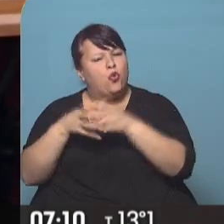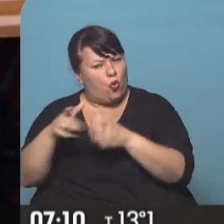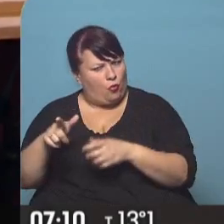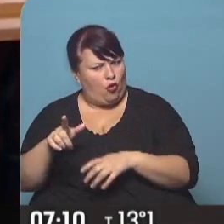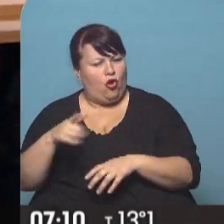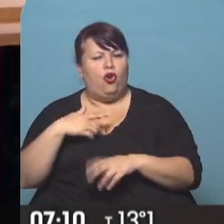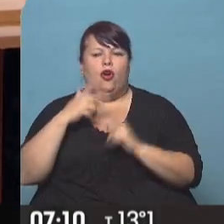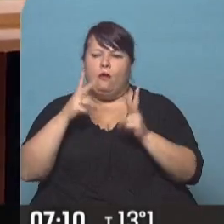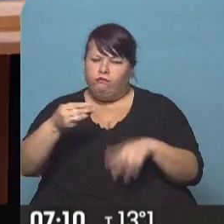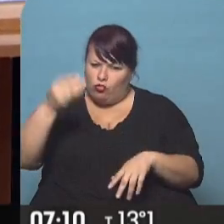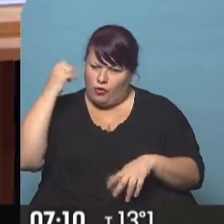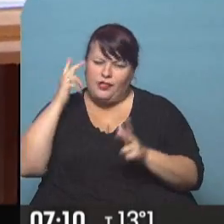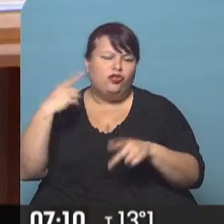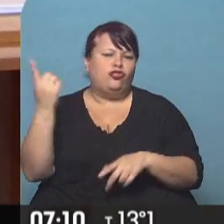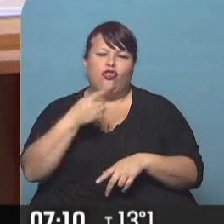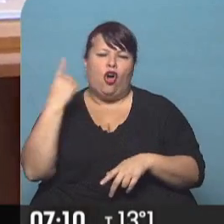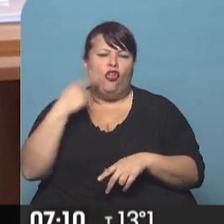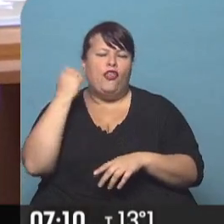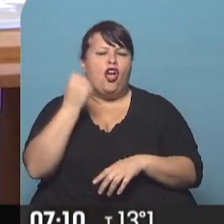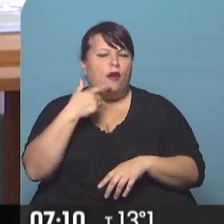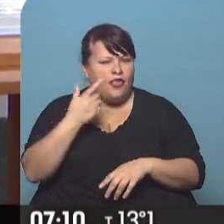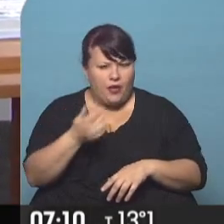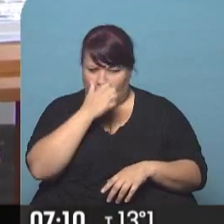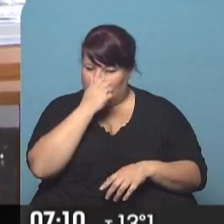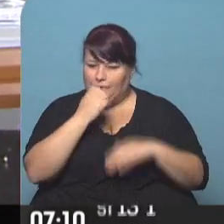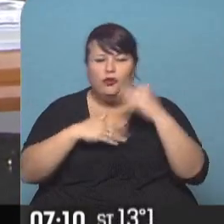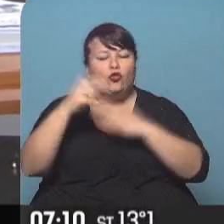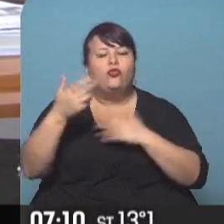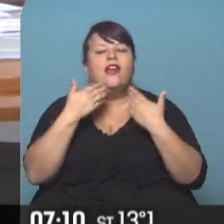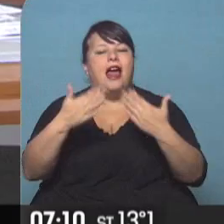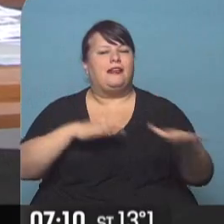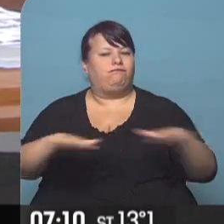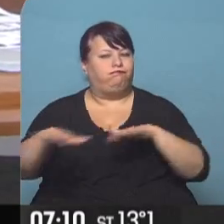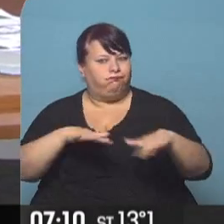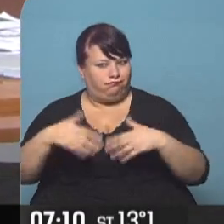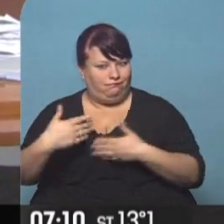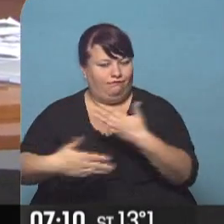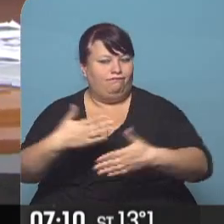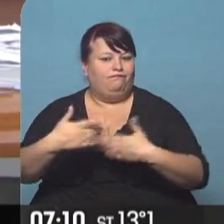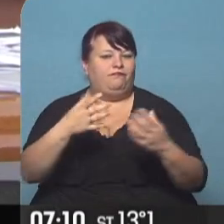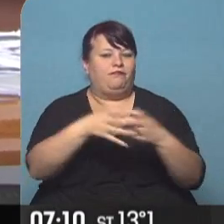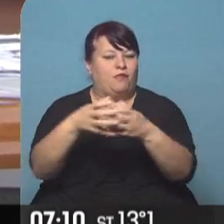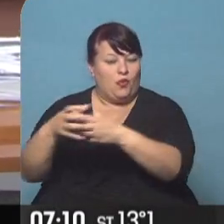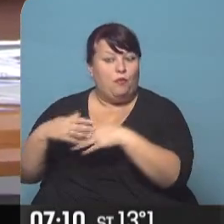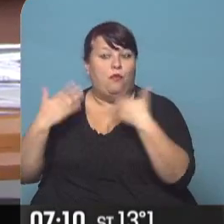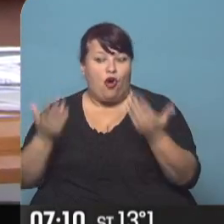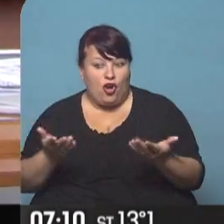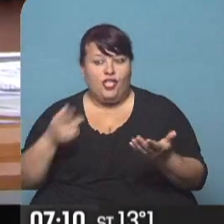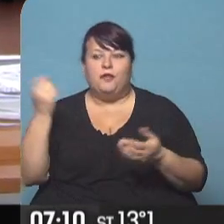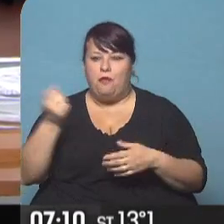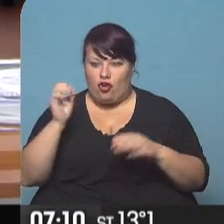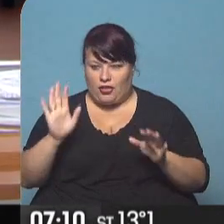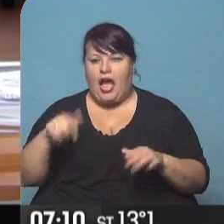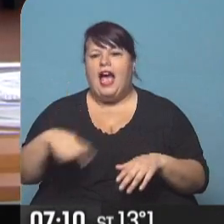lo hemos dicho más de una vez lo dicen todos los actores de la economía la construcción moviliza tracción a los diferentes actores y por eso siempre es